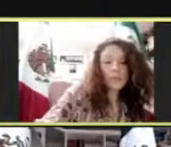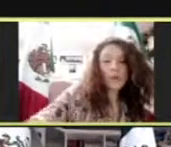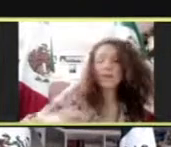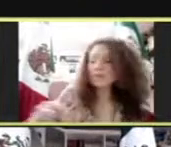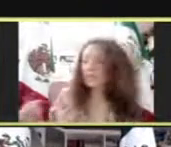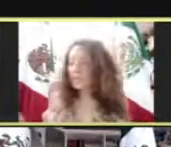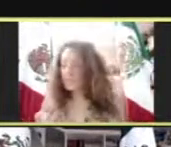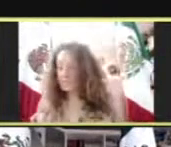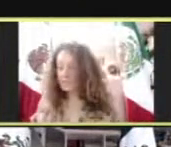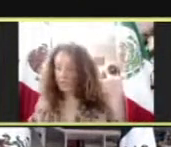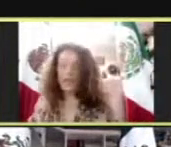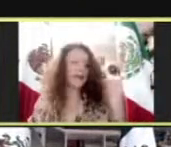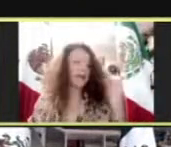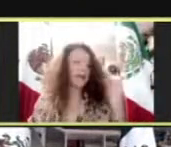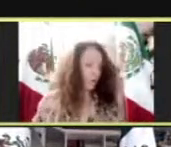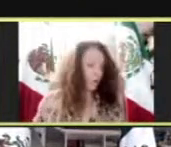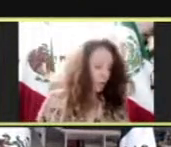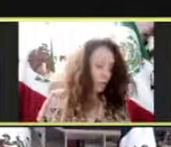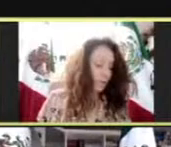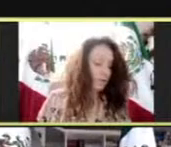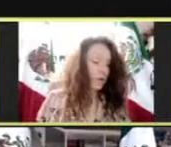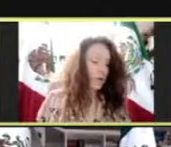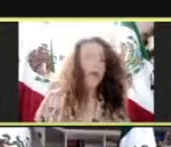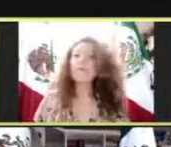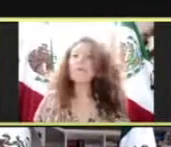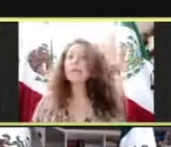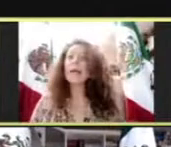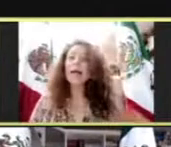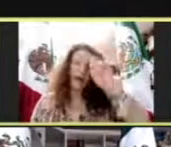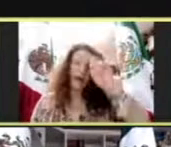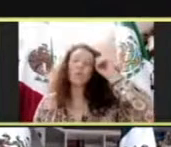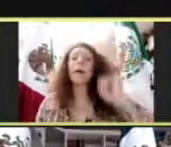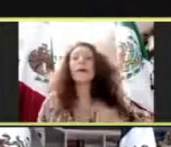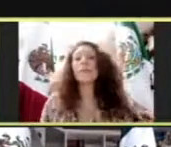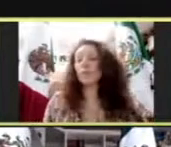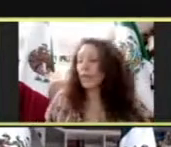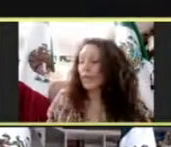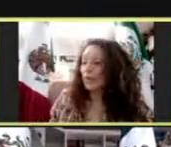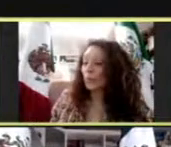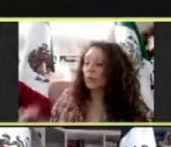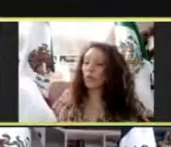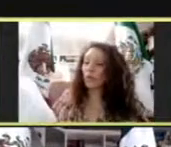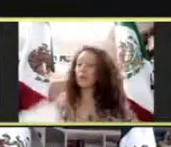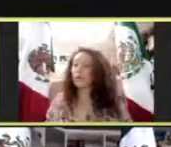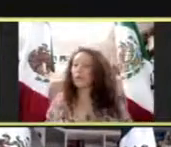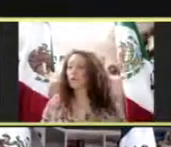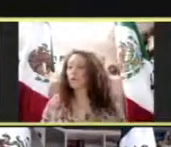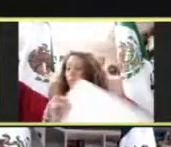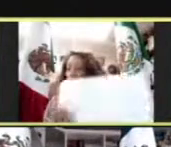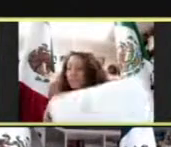Cierres el sistema electrónico de votación. ¿Falta alguna diputada o diputado de emitir voto?